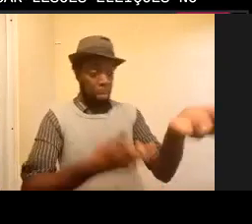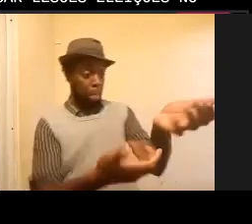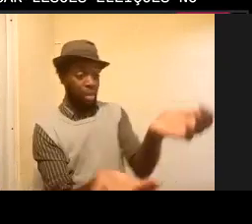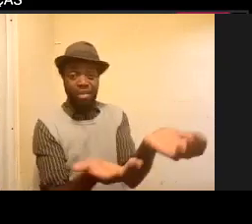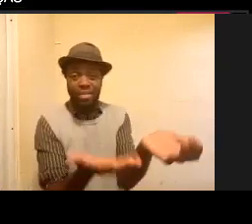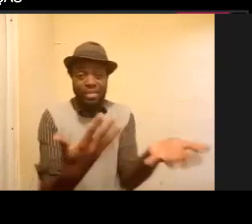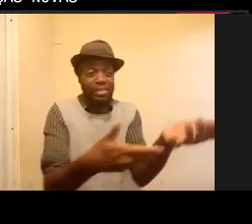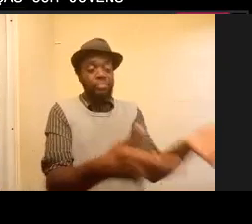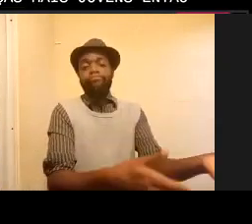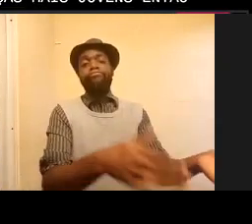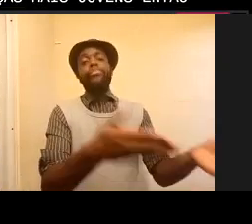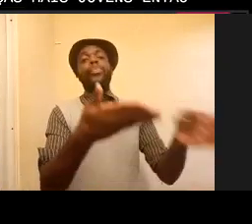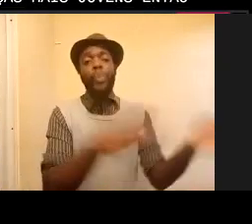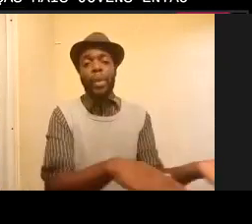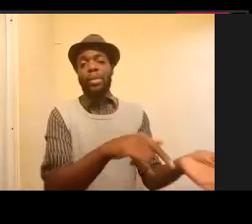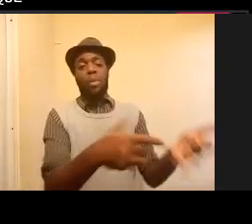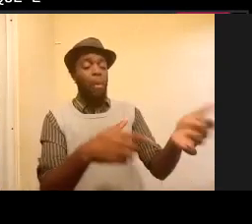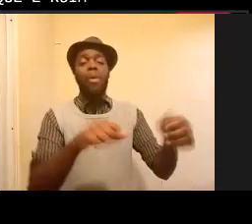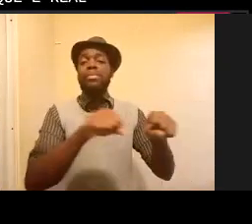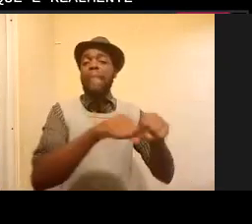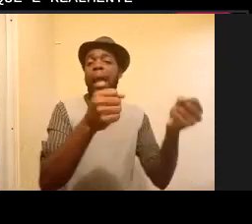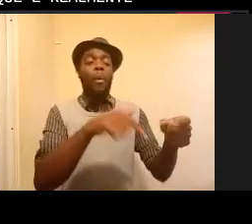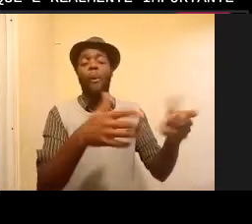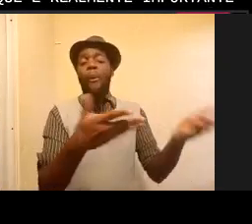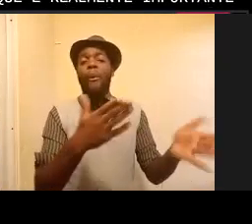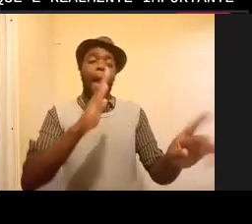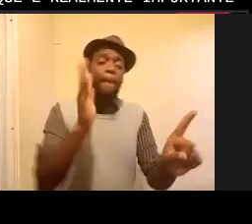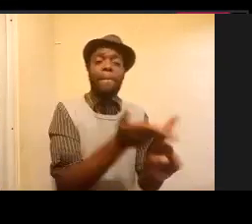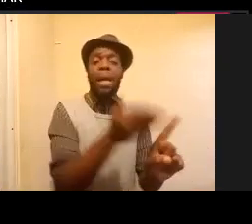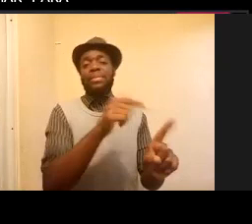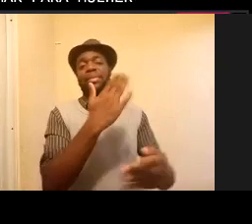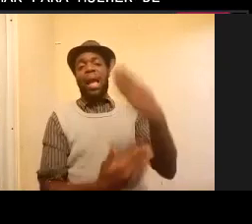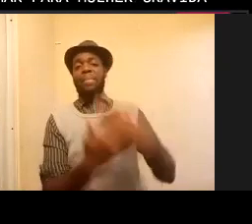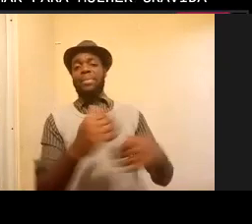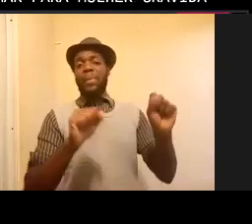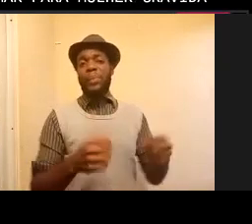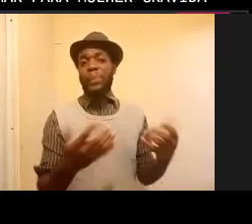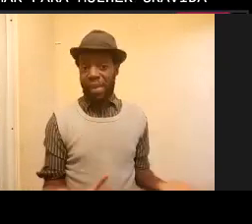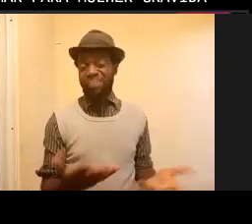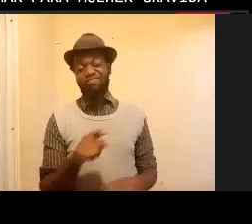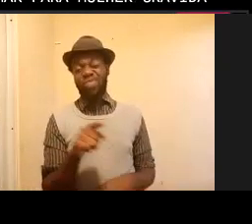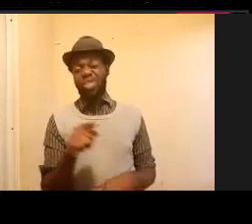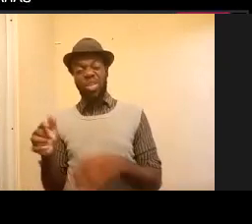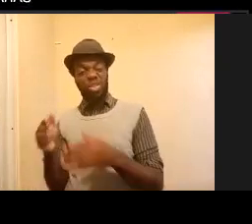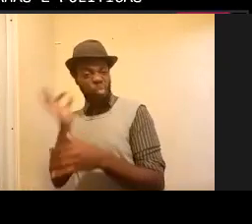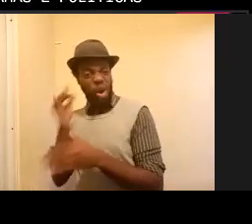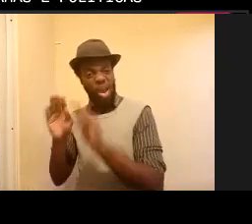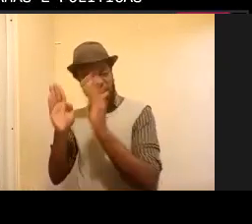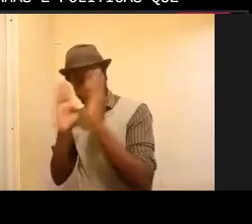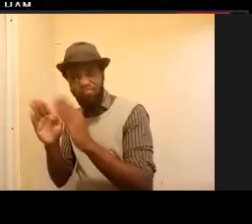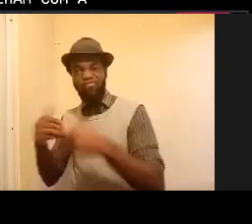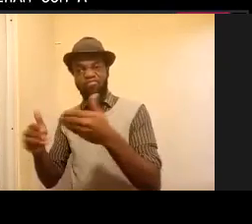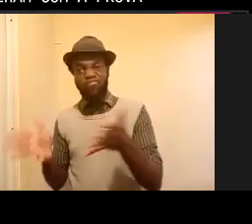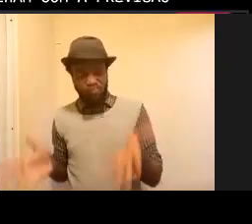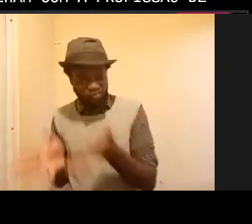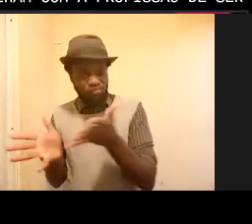muy importante informar a la mujer embarazada. Los programas y políticas que abordan la provisión de servicios de aborto y